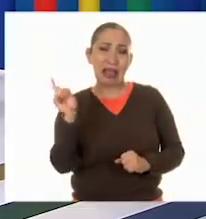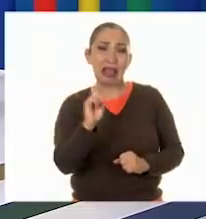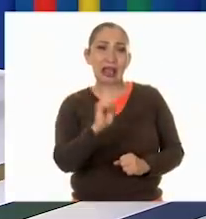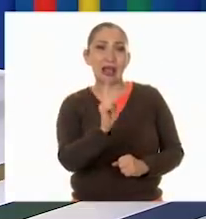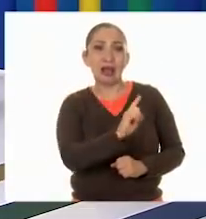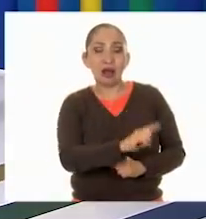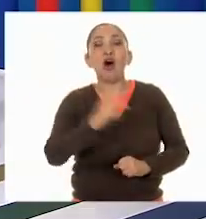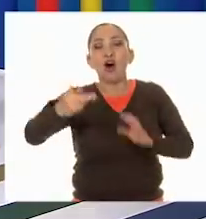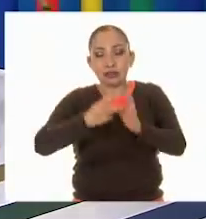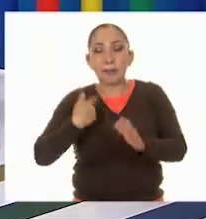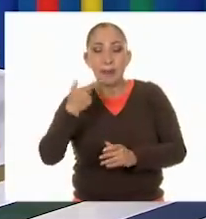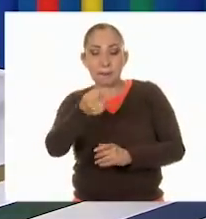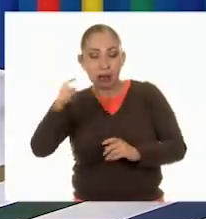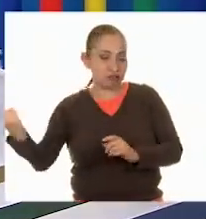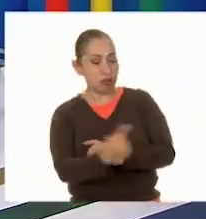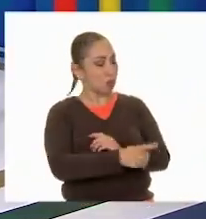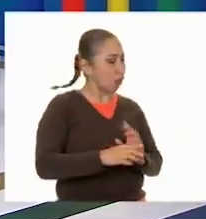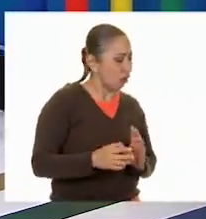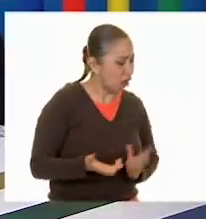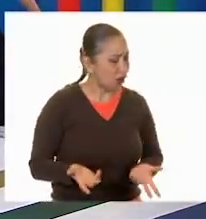¡Eludir otro perro!